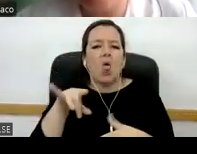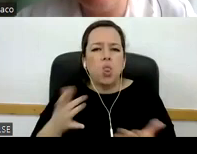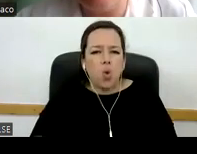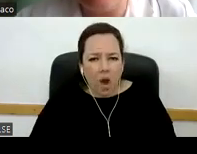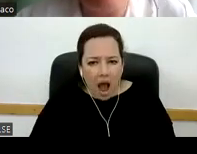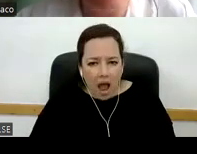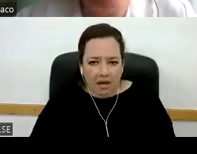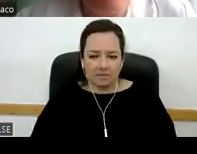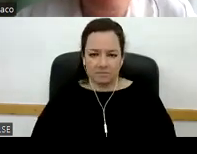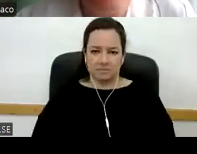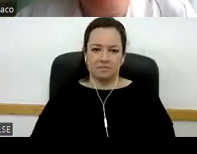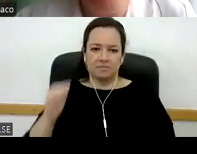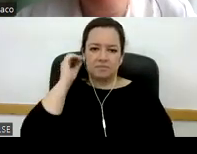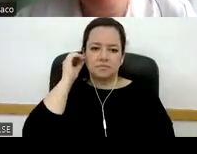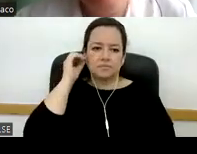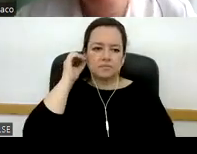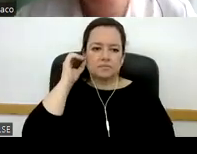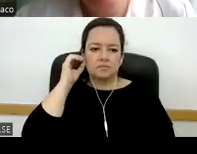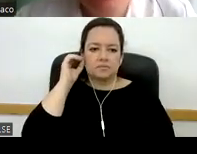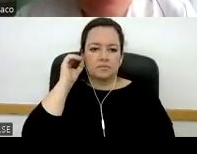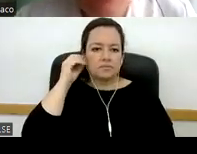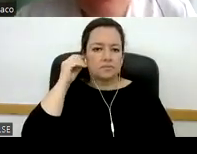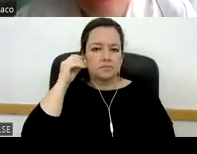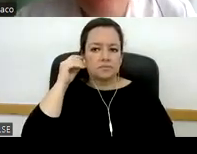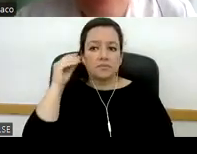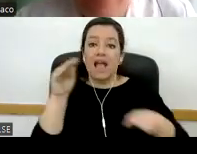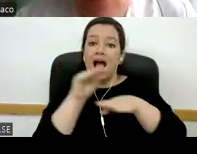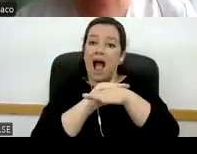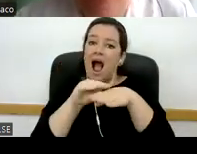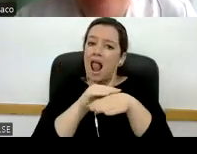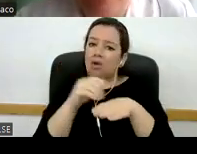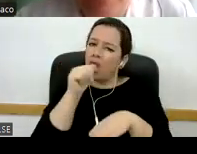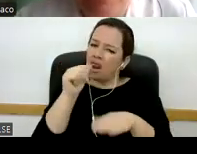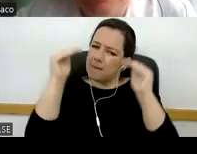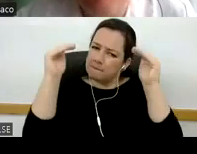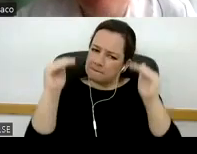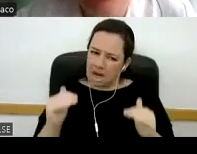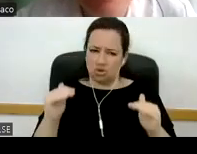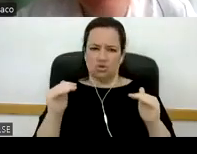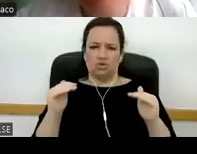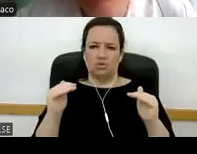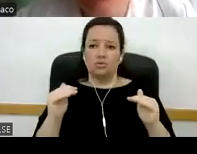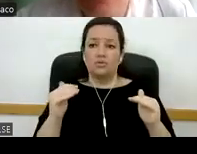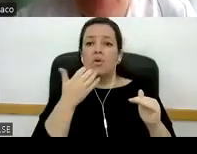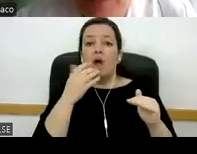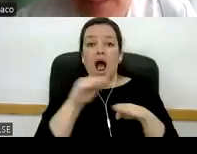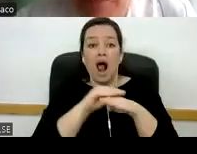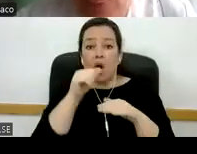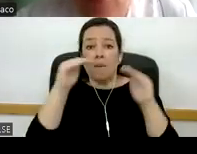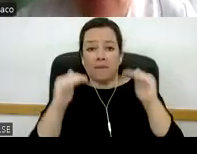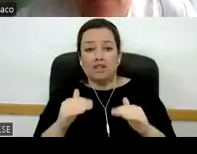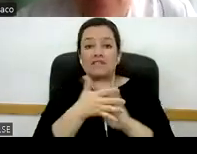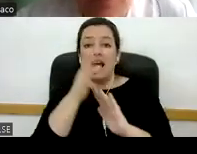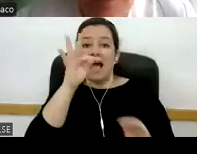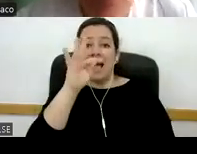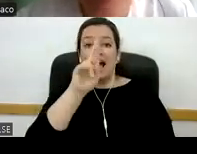una buena manera de hacerlo. Si disminuimos el consumo de alcohol, por una parte disminuiremos los